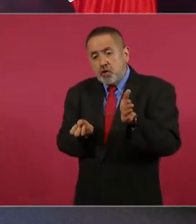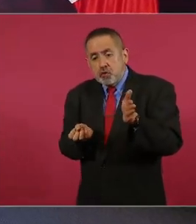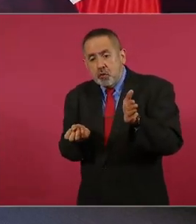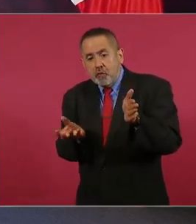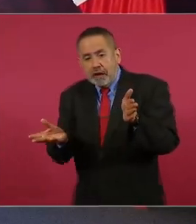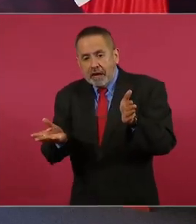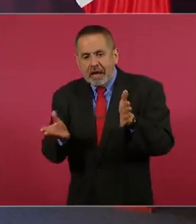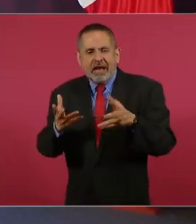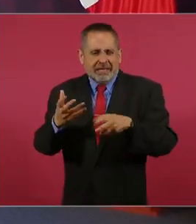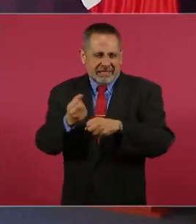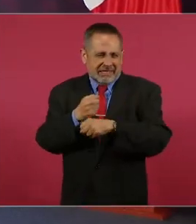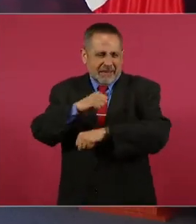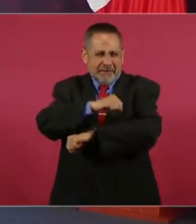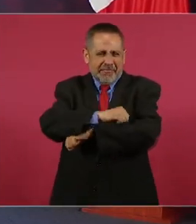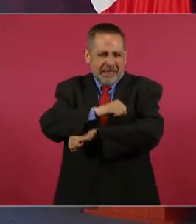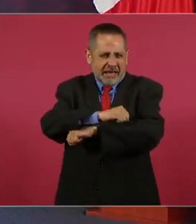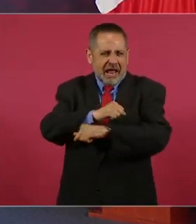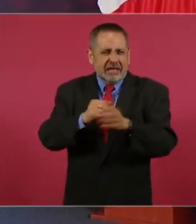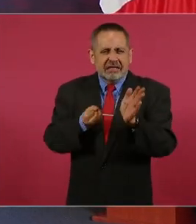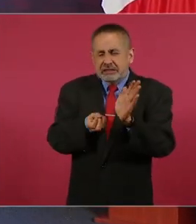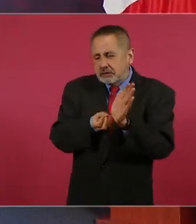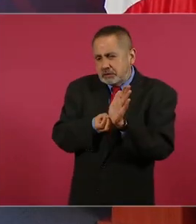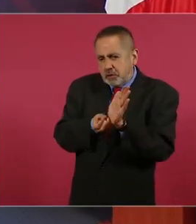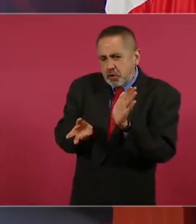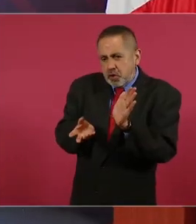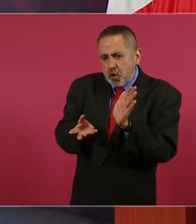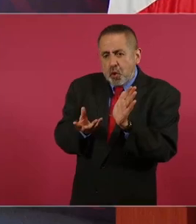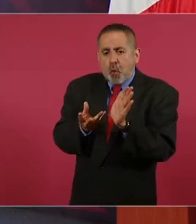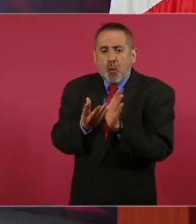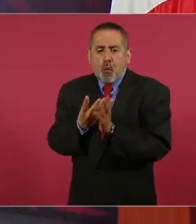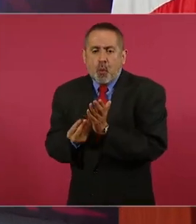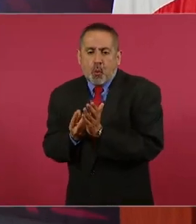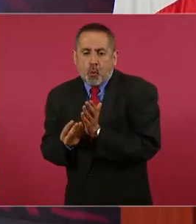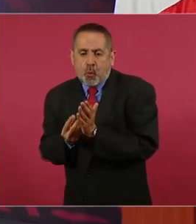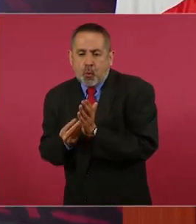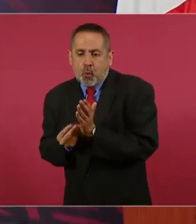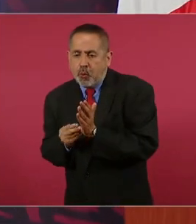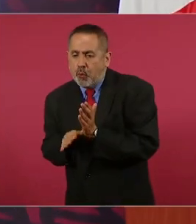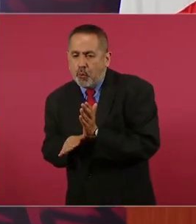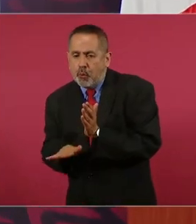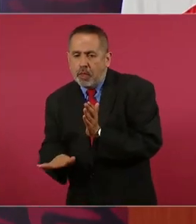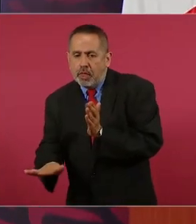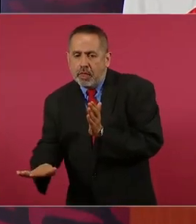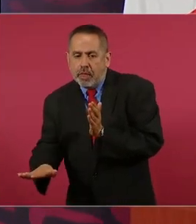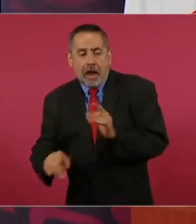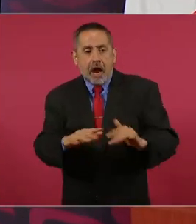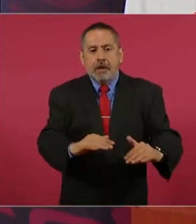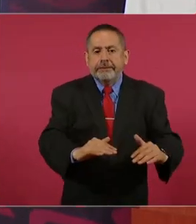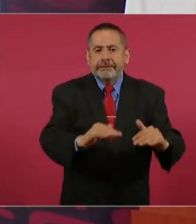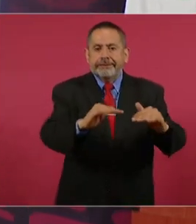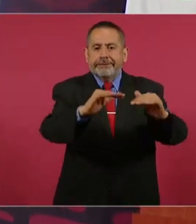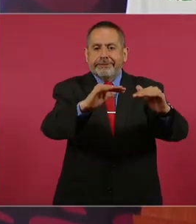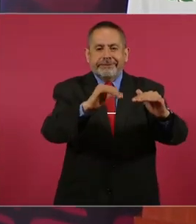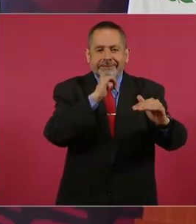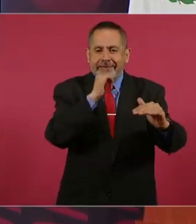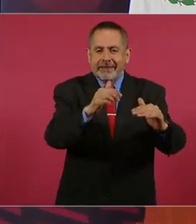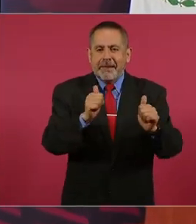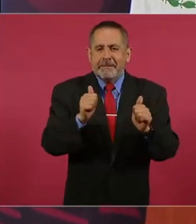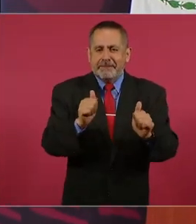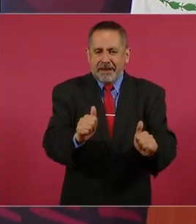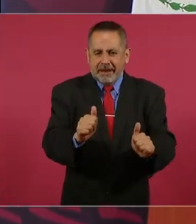llevaría tiempo conocer el proyecto, que evitan ante